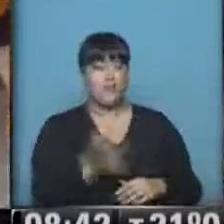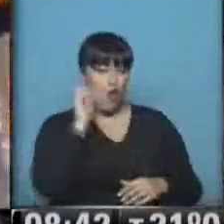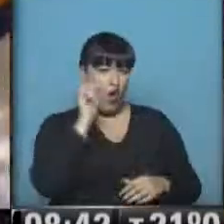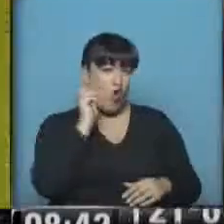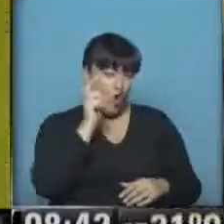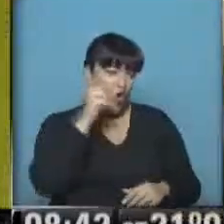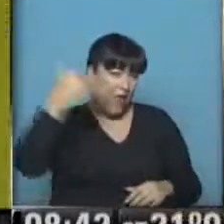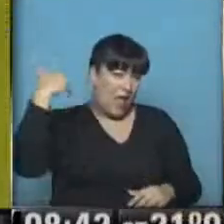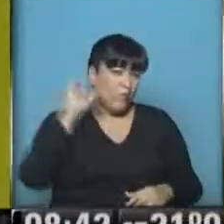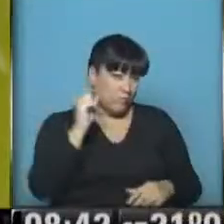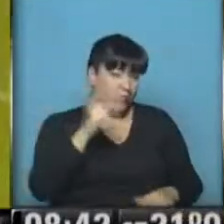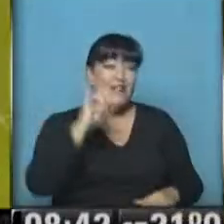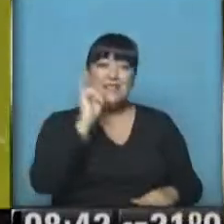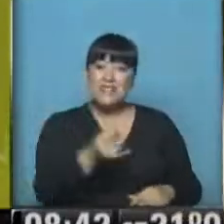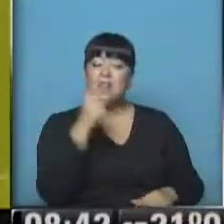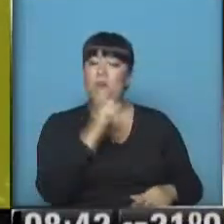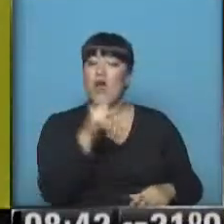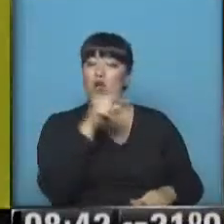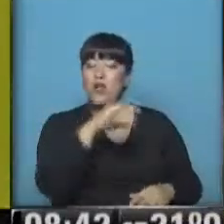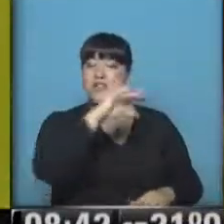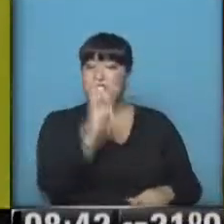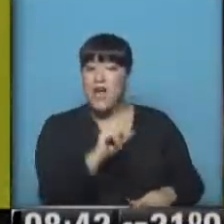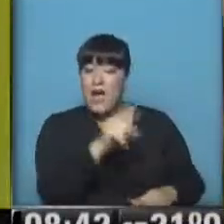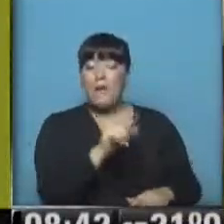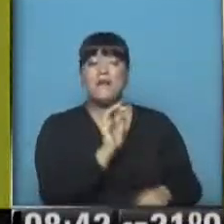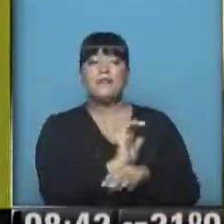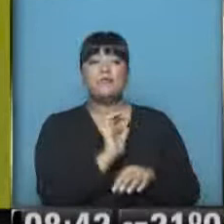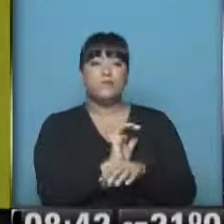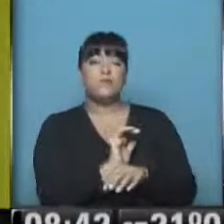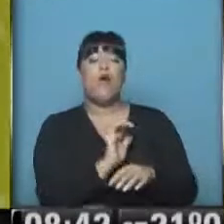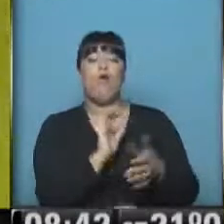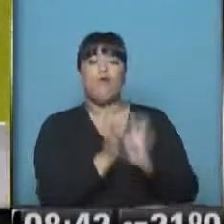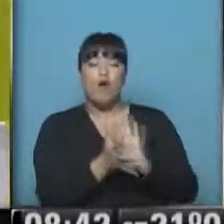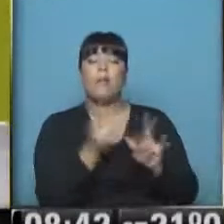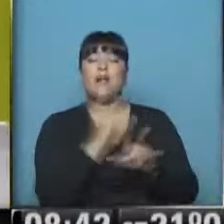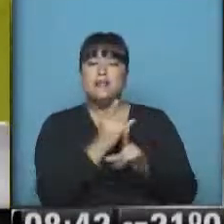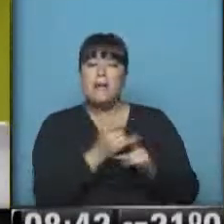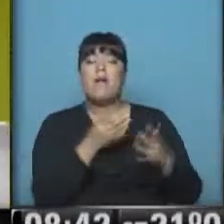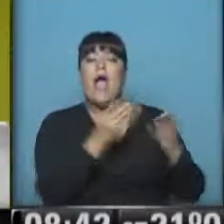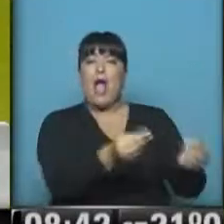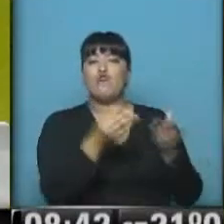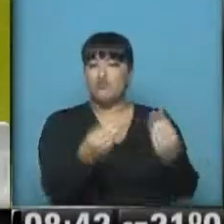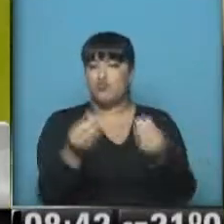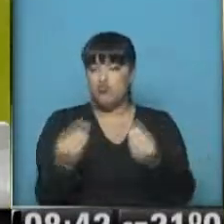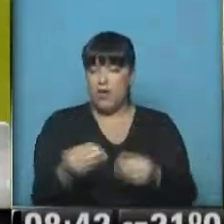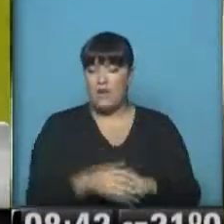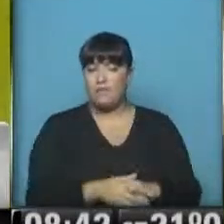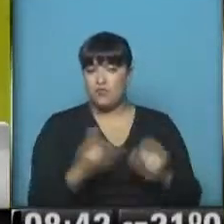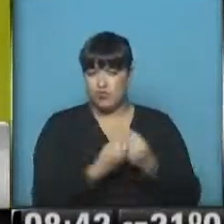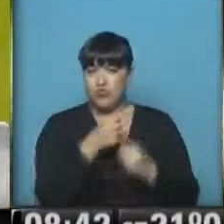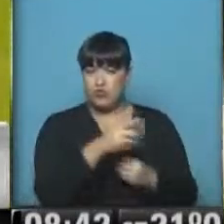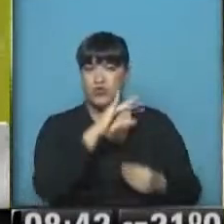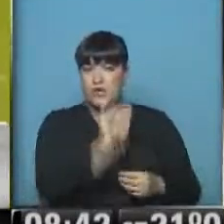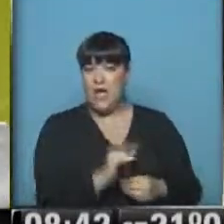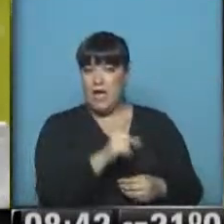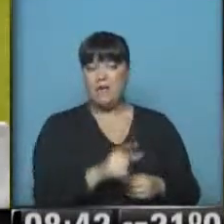goles. Se ha transformado en una asistencia permanente para el resto de los delanteros. Y creo que, bueno, juega bien de